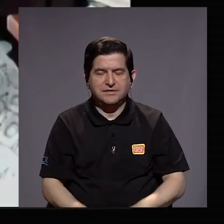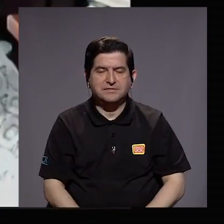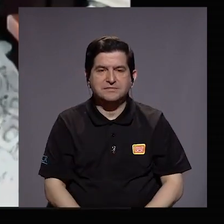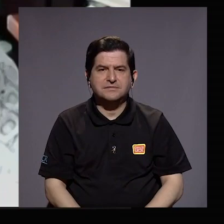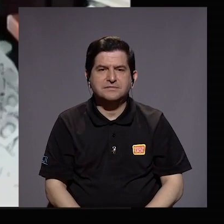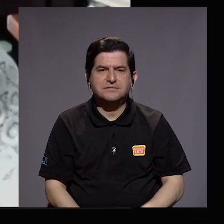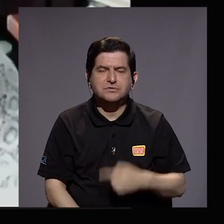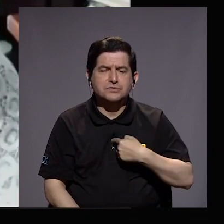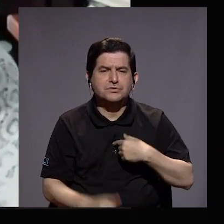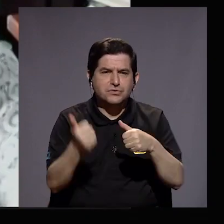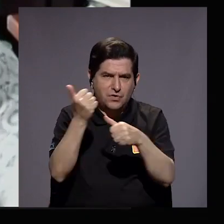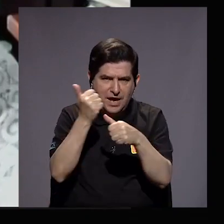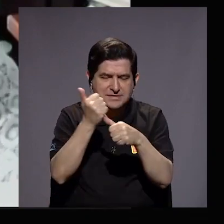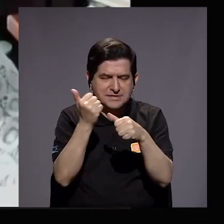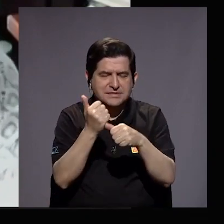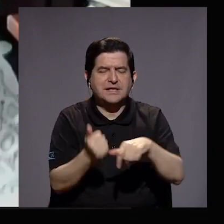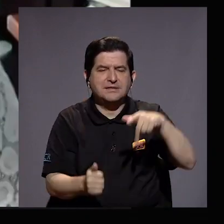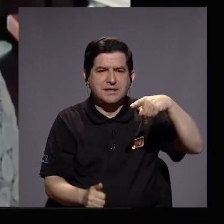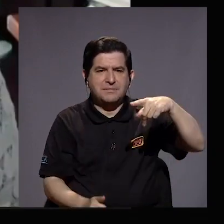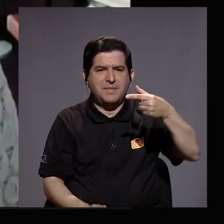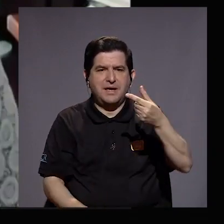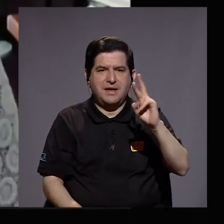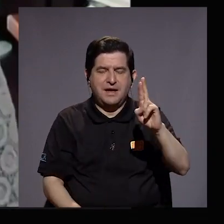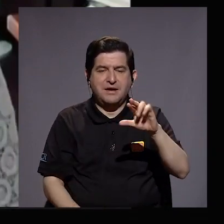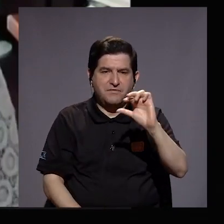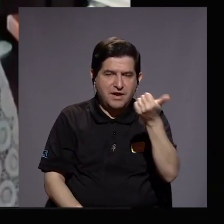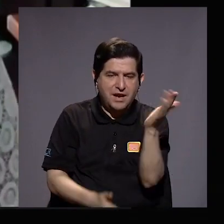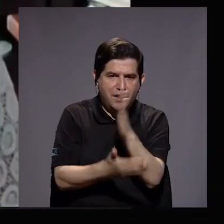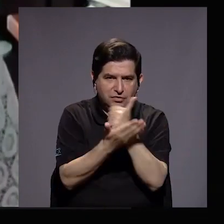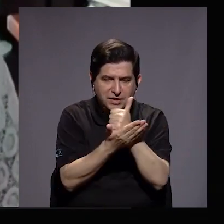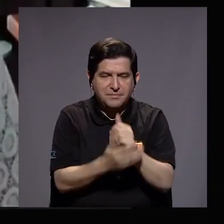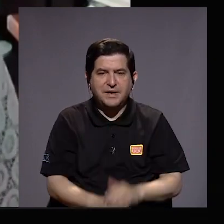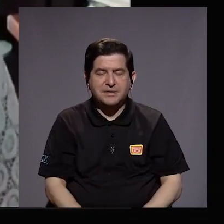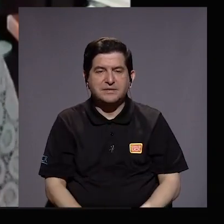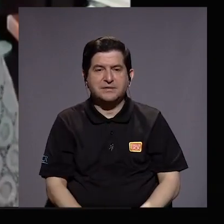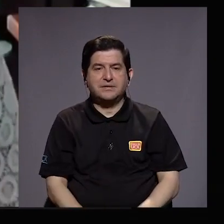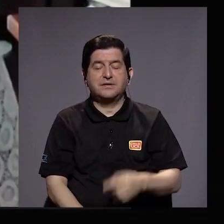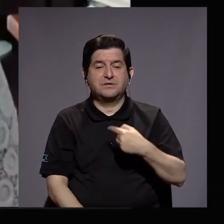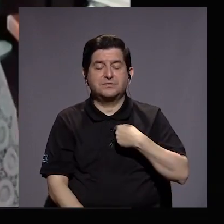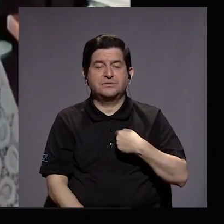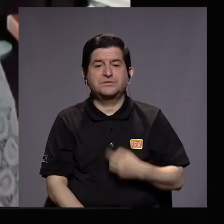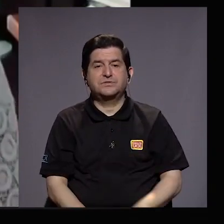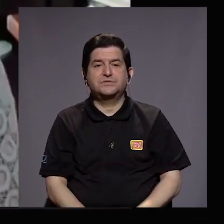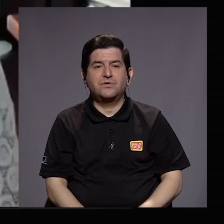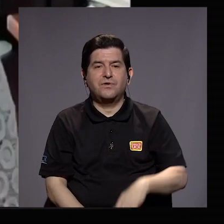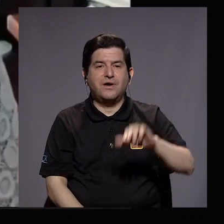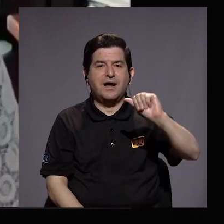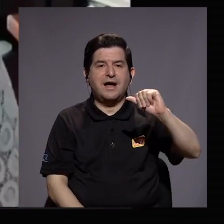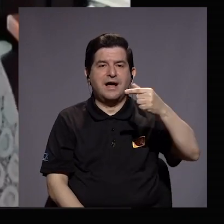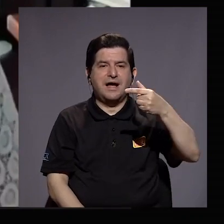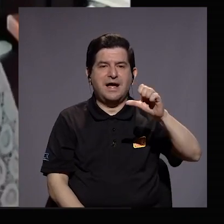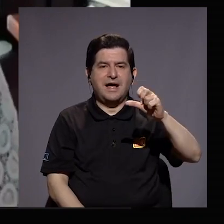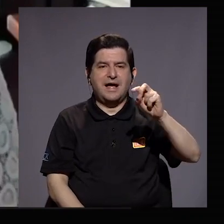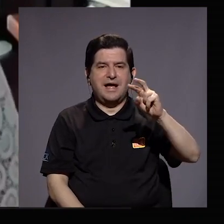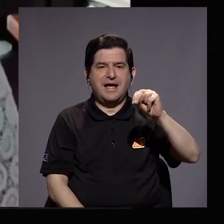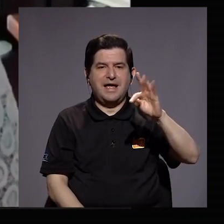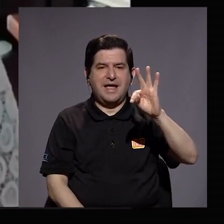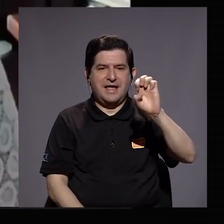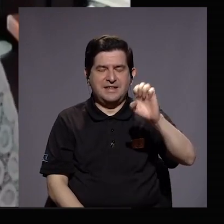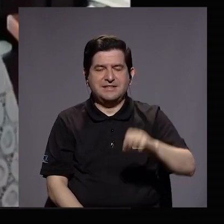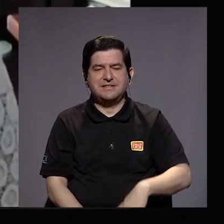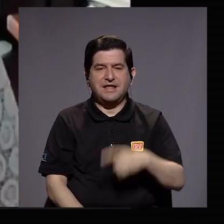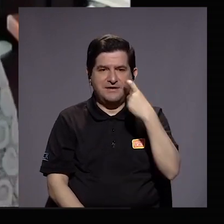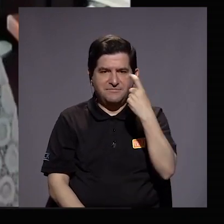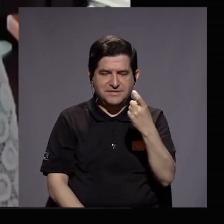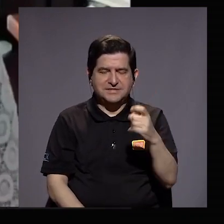uno era de verdad yo asistente de Procurador General y en la otra era agente fiscal de Cartago. Claro, esa